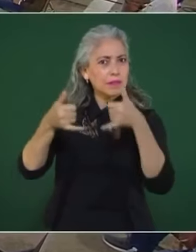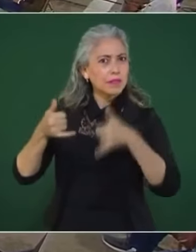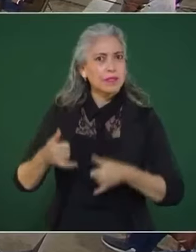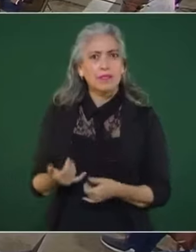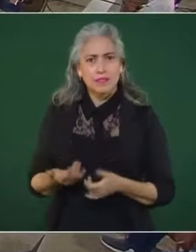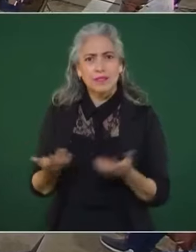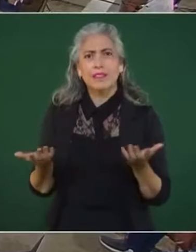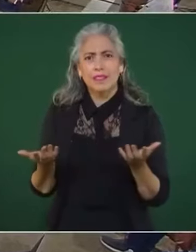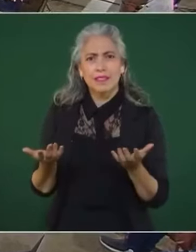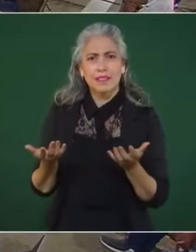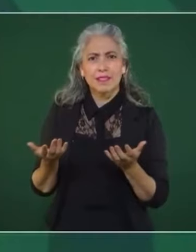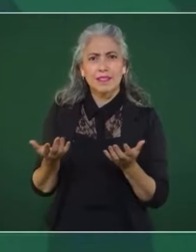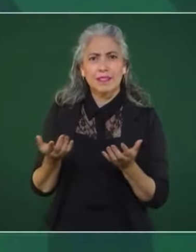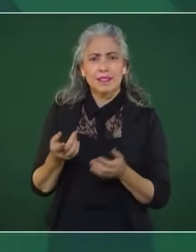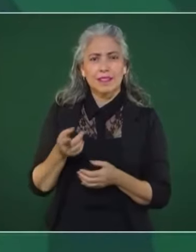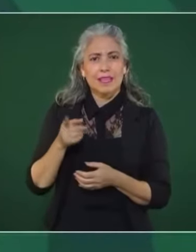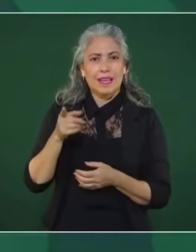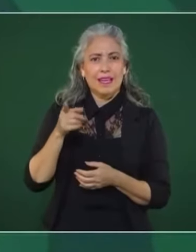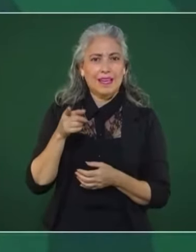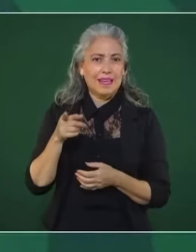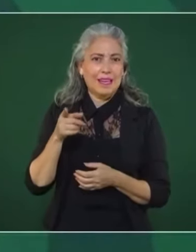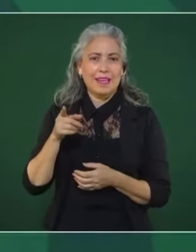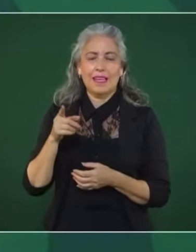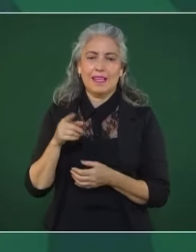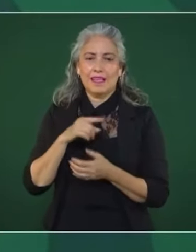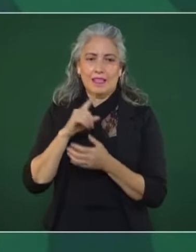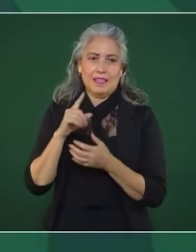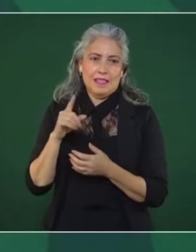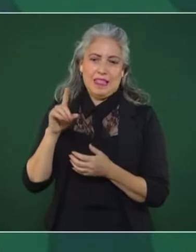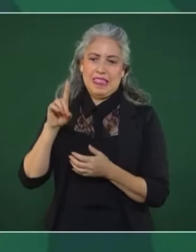que graba la DEA.